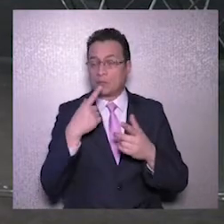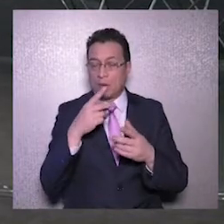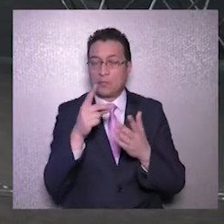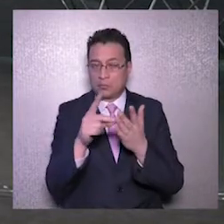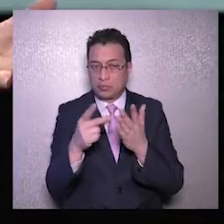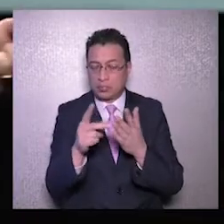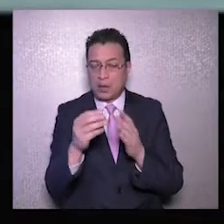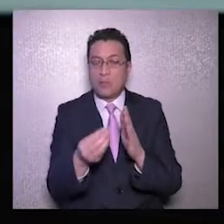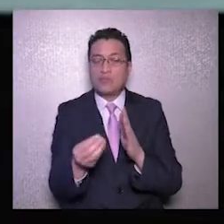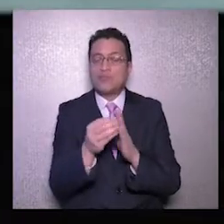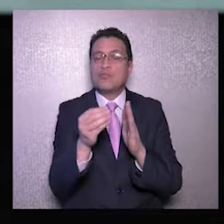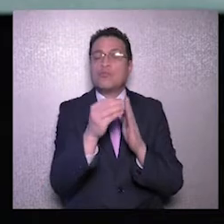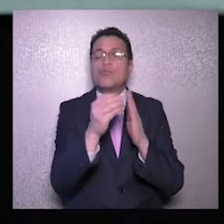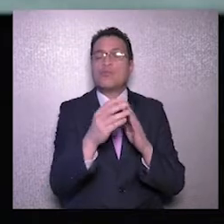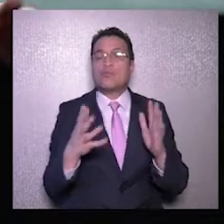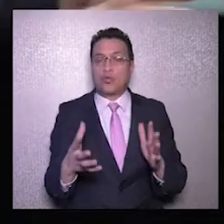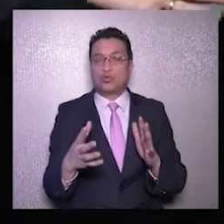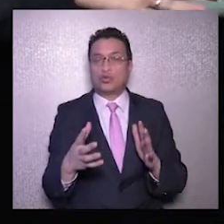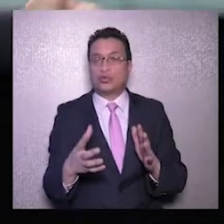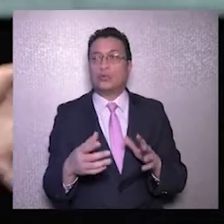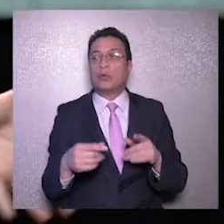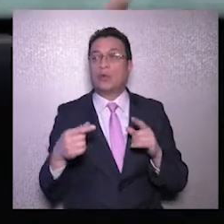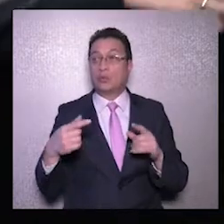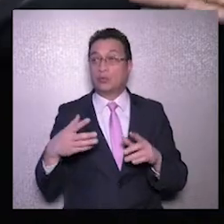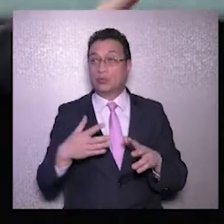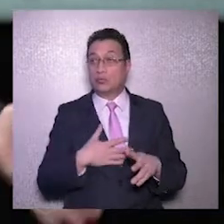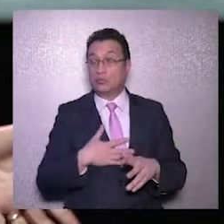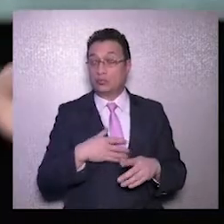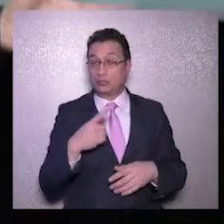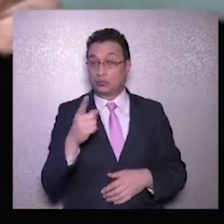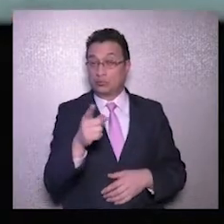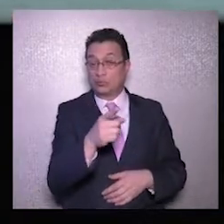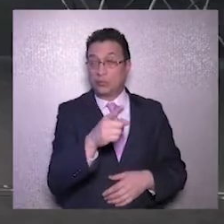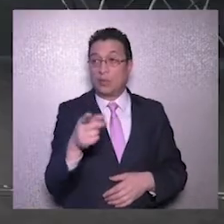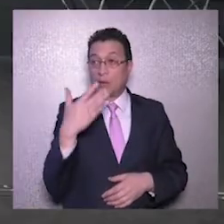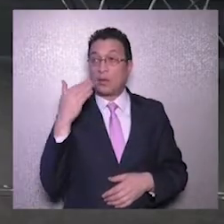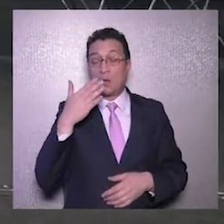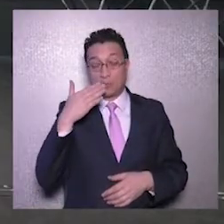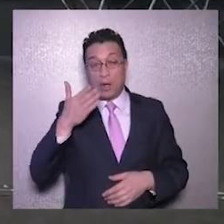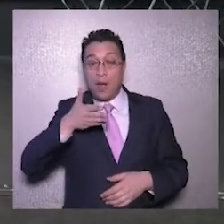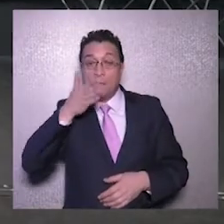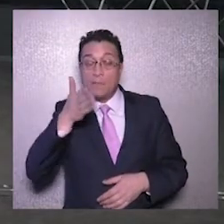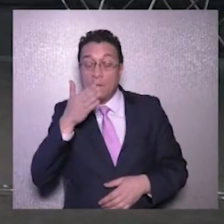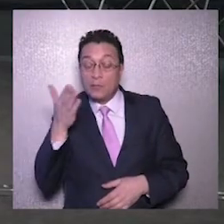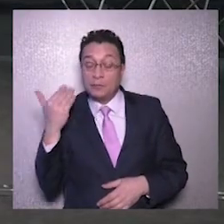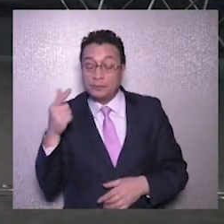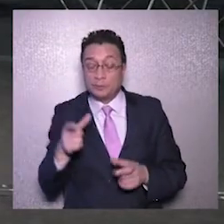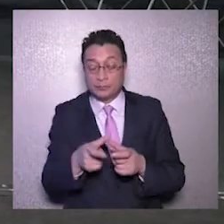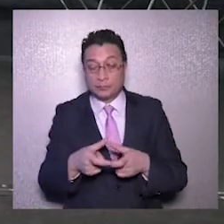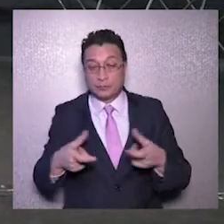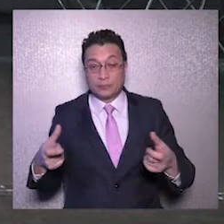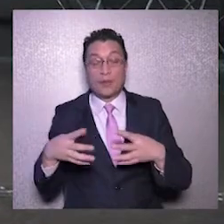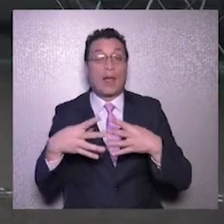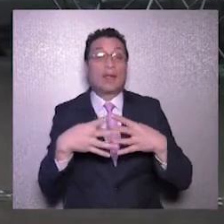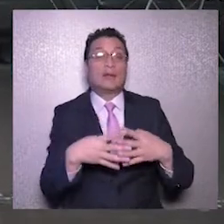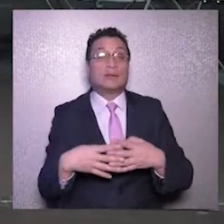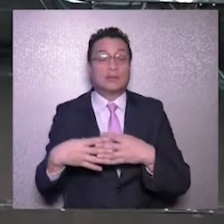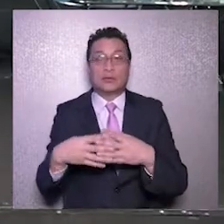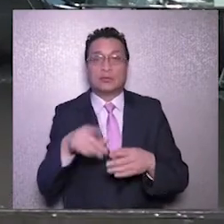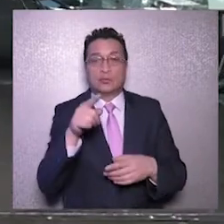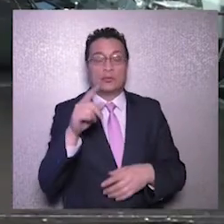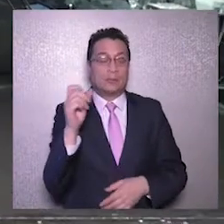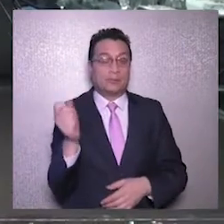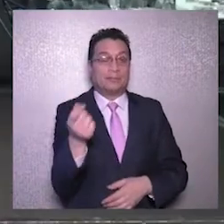de tratamiento, ¿ya? Si ustedes, la discusión que tuvimos recién, Estados Unidos, una de las